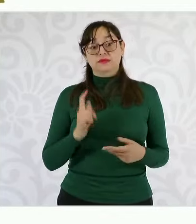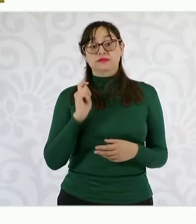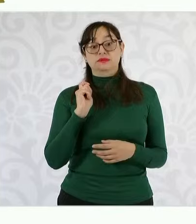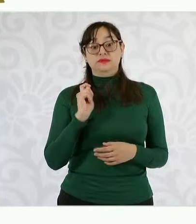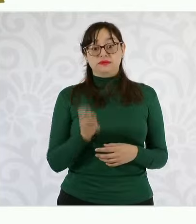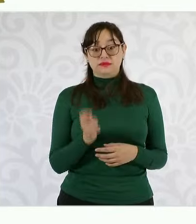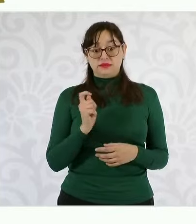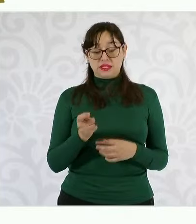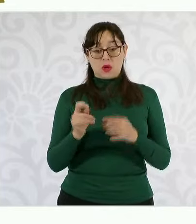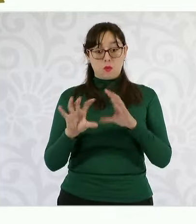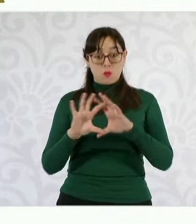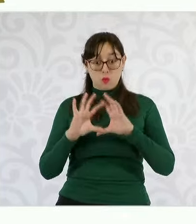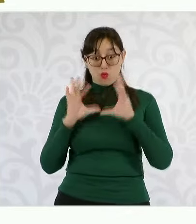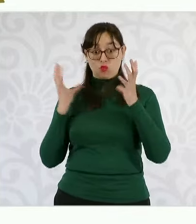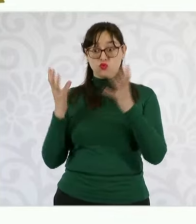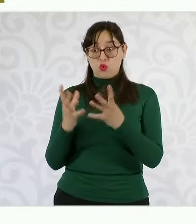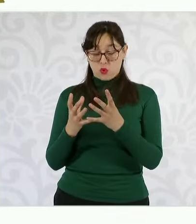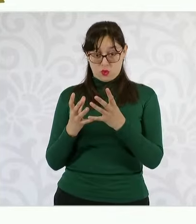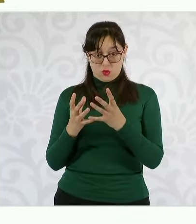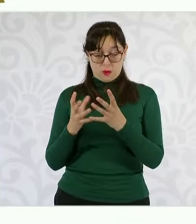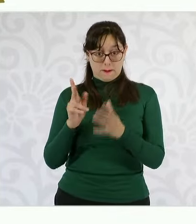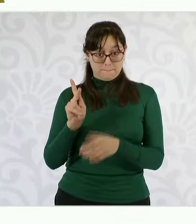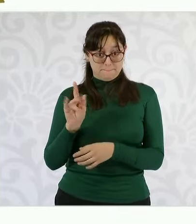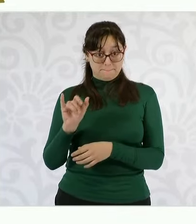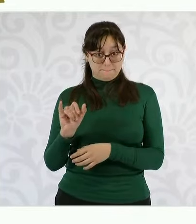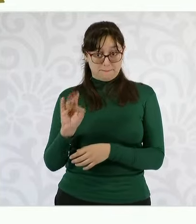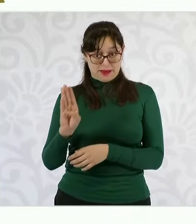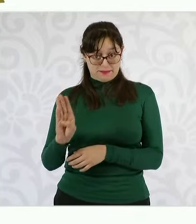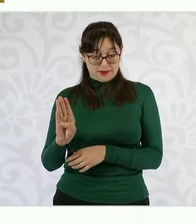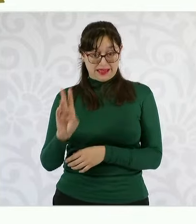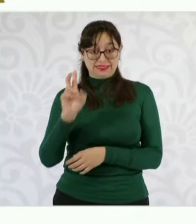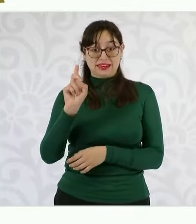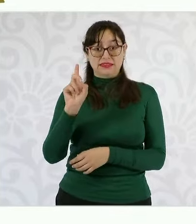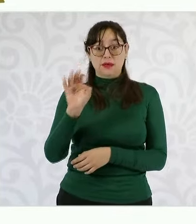del Producto Interno Bruto Mundial lo que genera nuestra región.